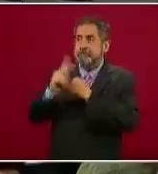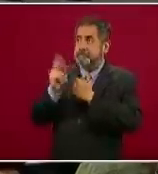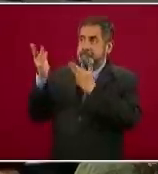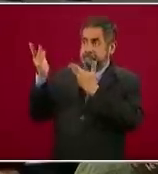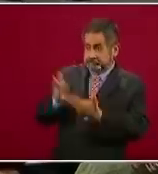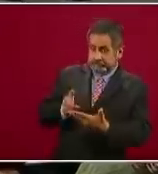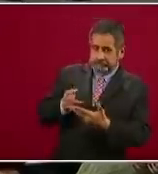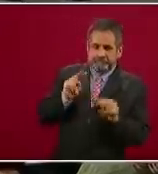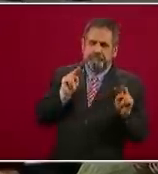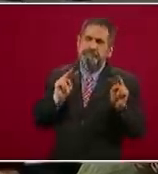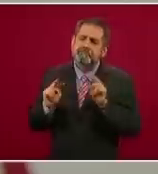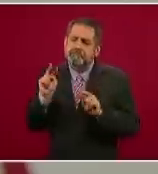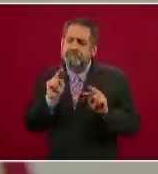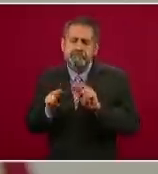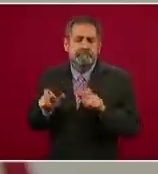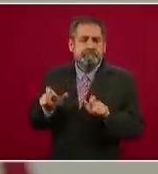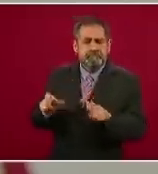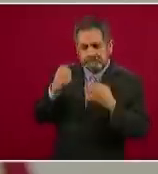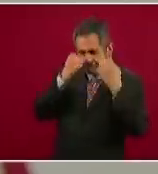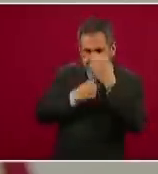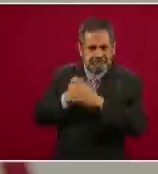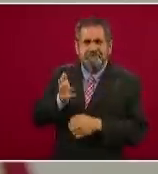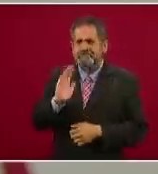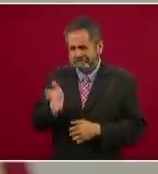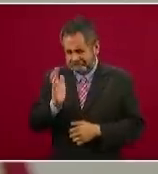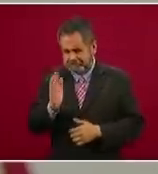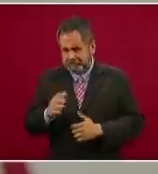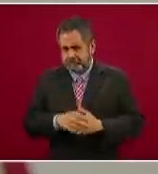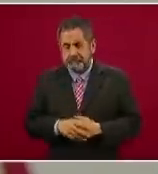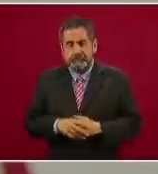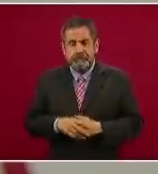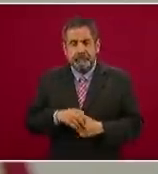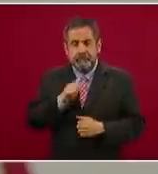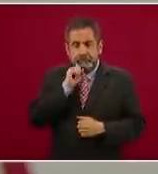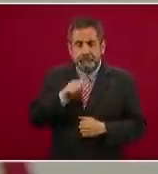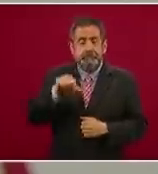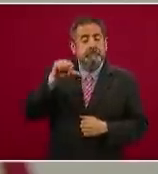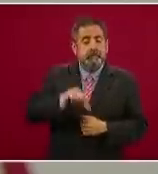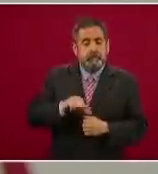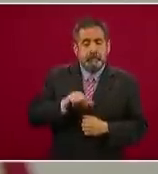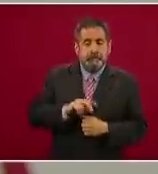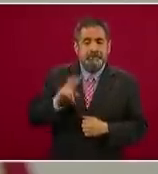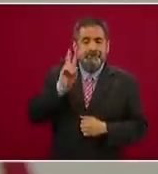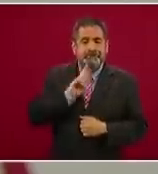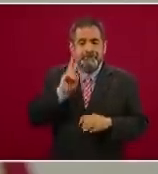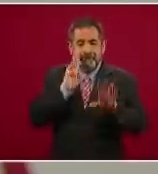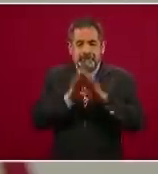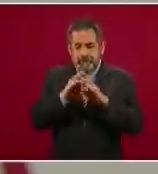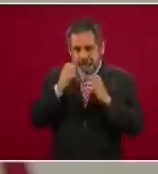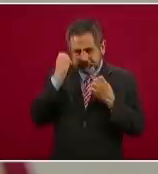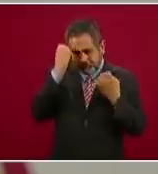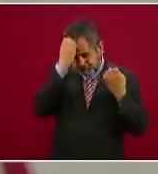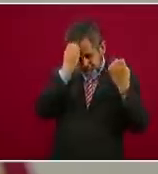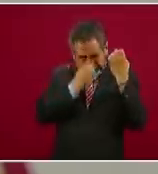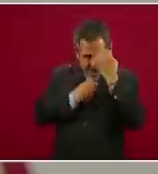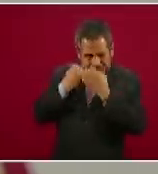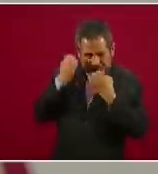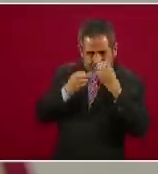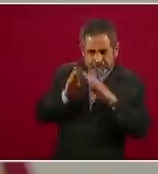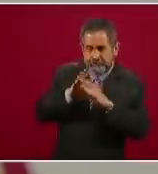Hoy vamos a escalar, como estaba planeado desde el inicio, el tamizaje. El tamizaje es